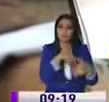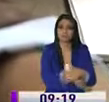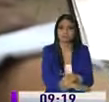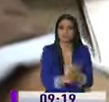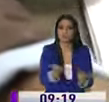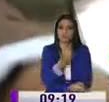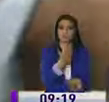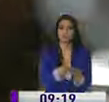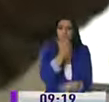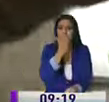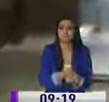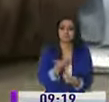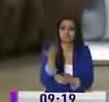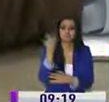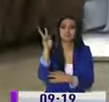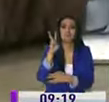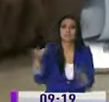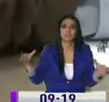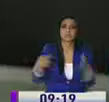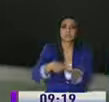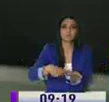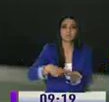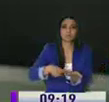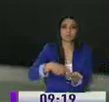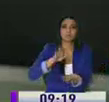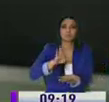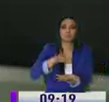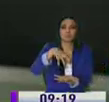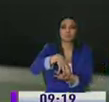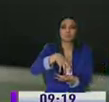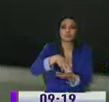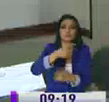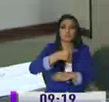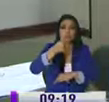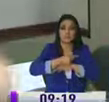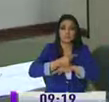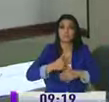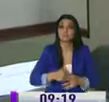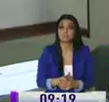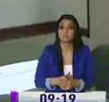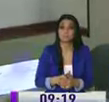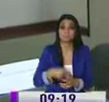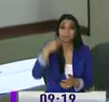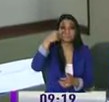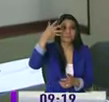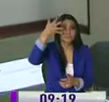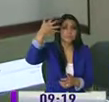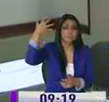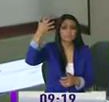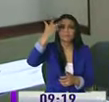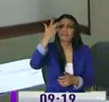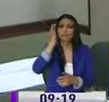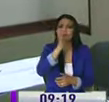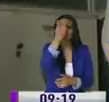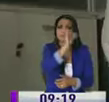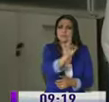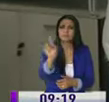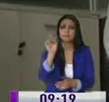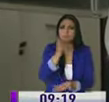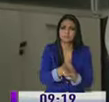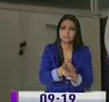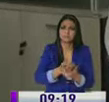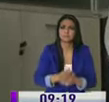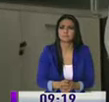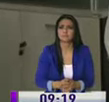propuesta el pasado viernes en una reunión que mantuvieron en la provincia del guayas gustavo baroja explica el porqué de la decisión es una